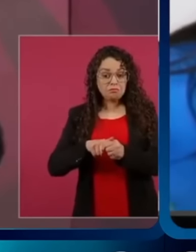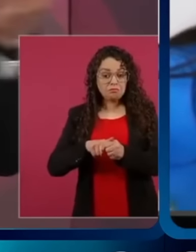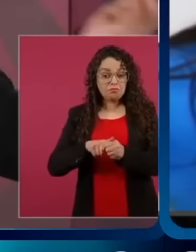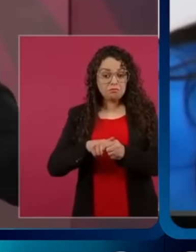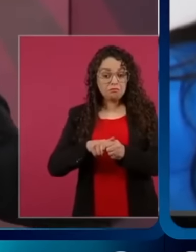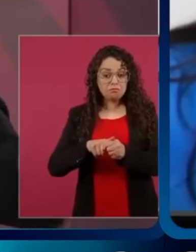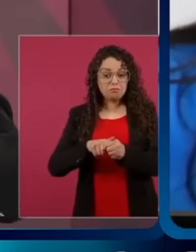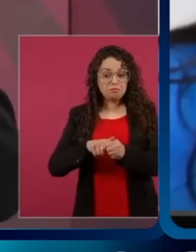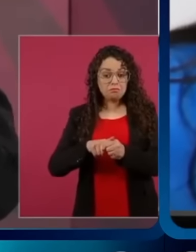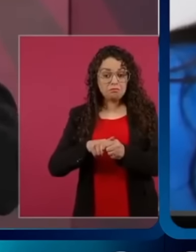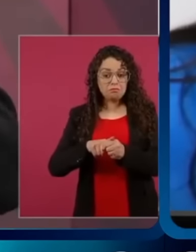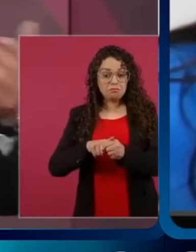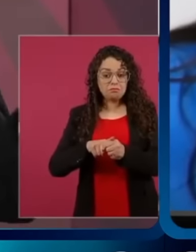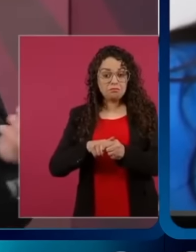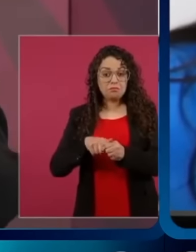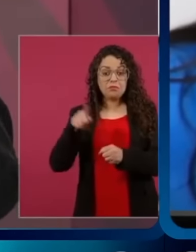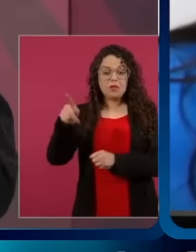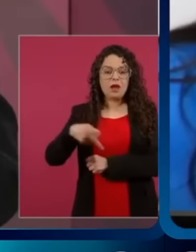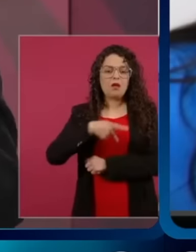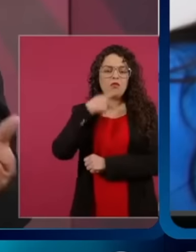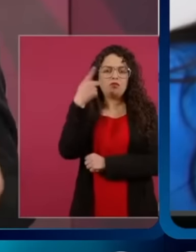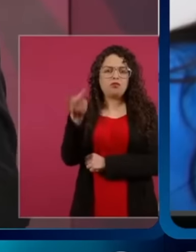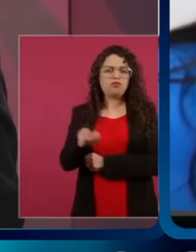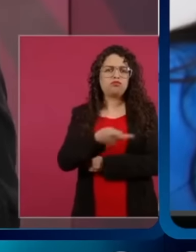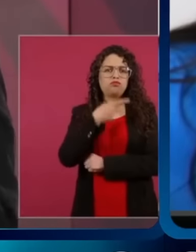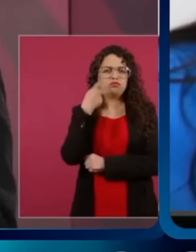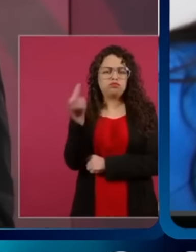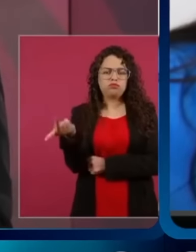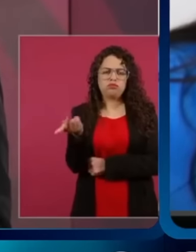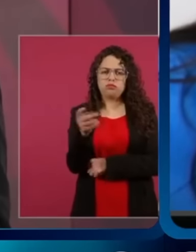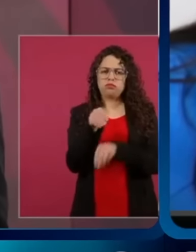se lanza, ¿no?, con un reportaje